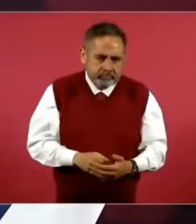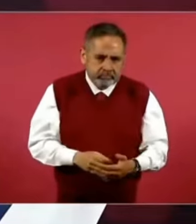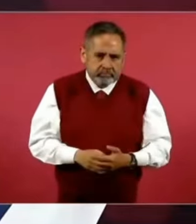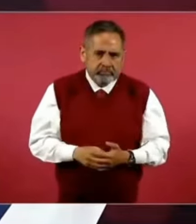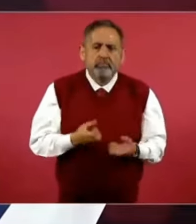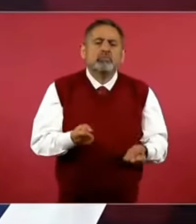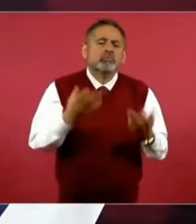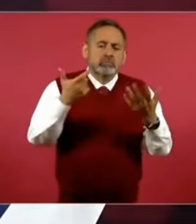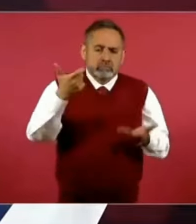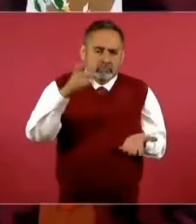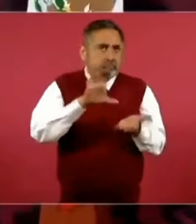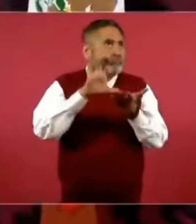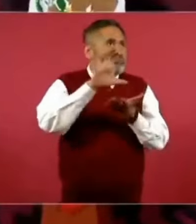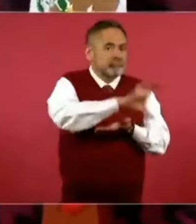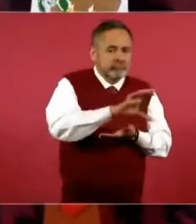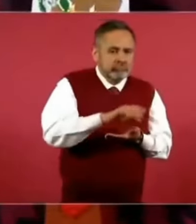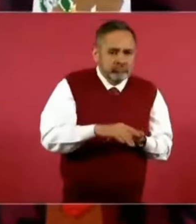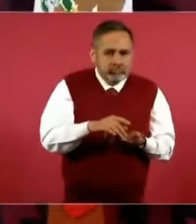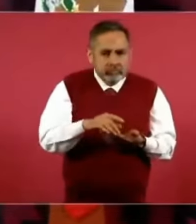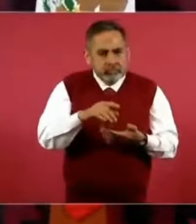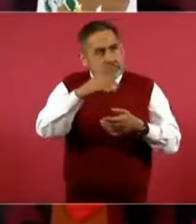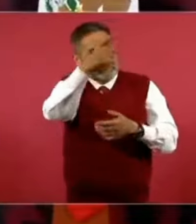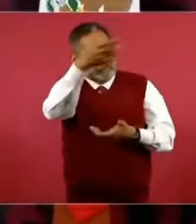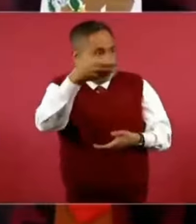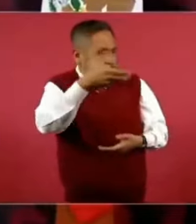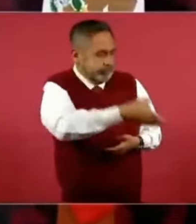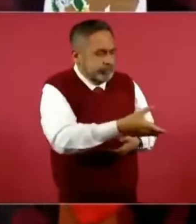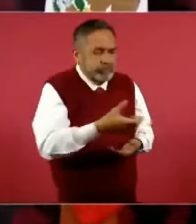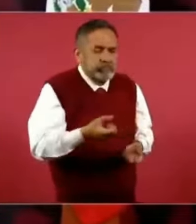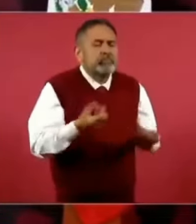¿Cuánto? ¿Cuánto le dieron?